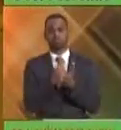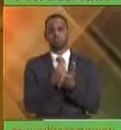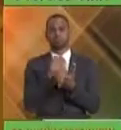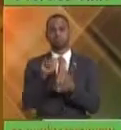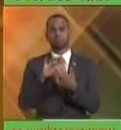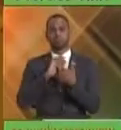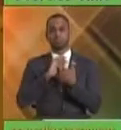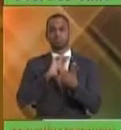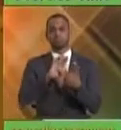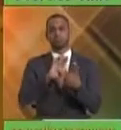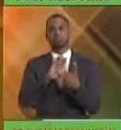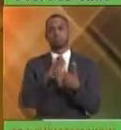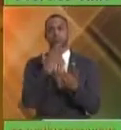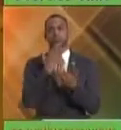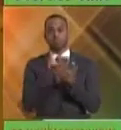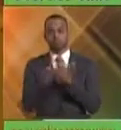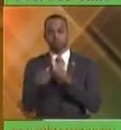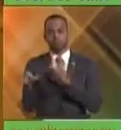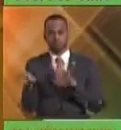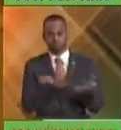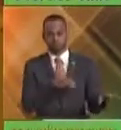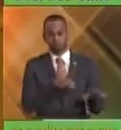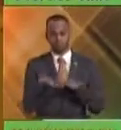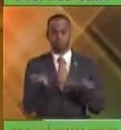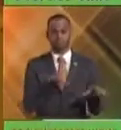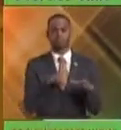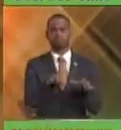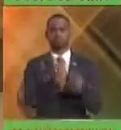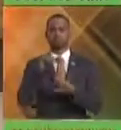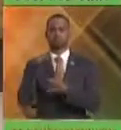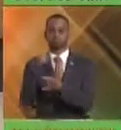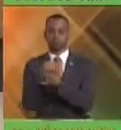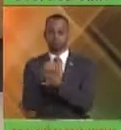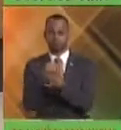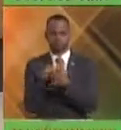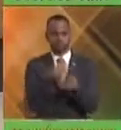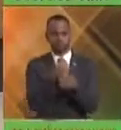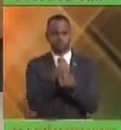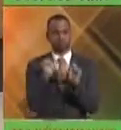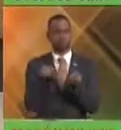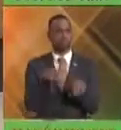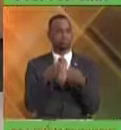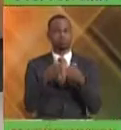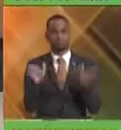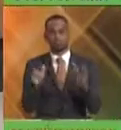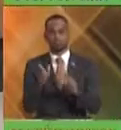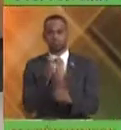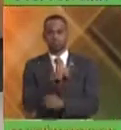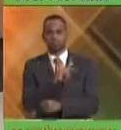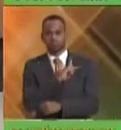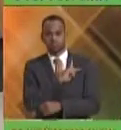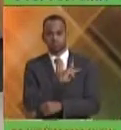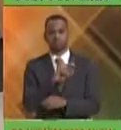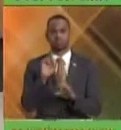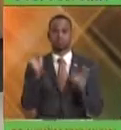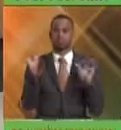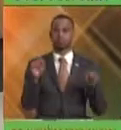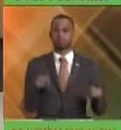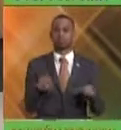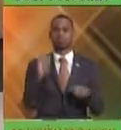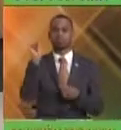reconocimiento a esas buenas acciones esas prácticas que instituciones que pueden ser públicas privadas pueden ser